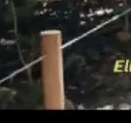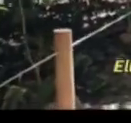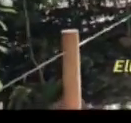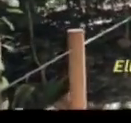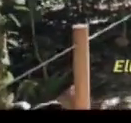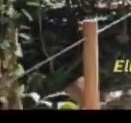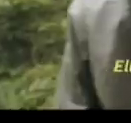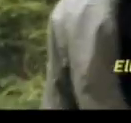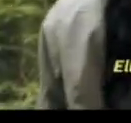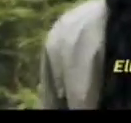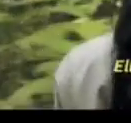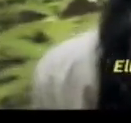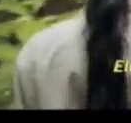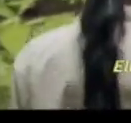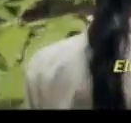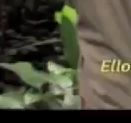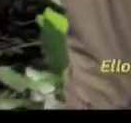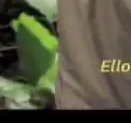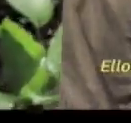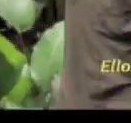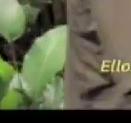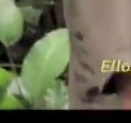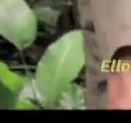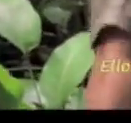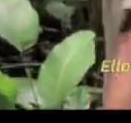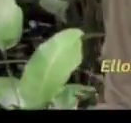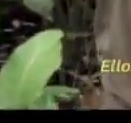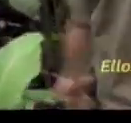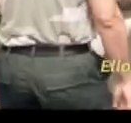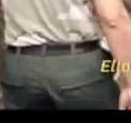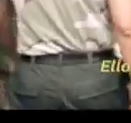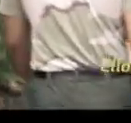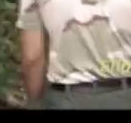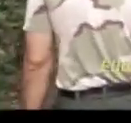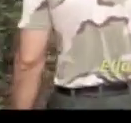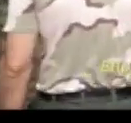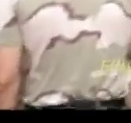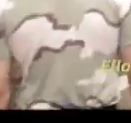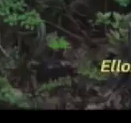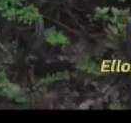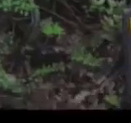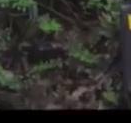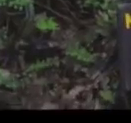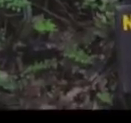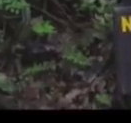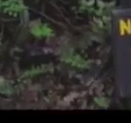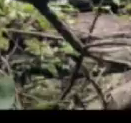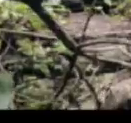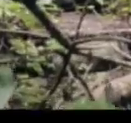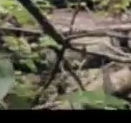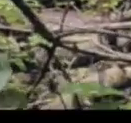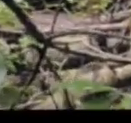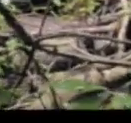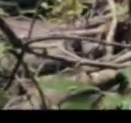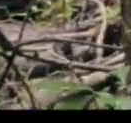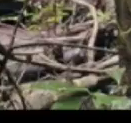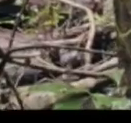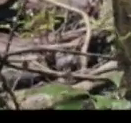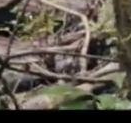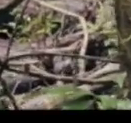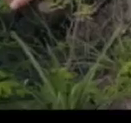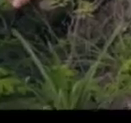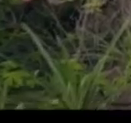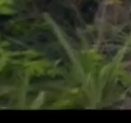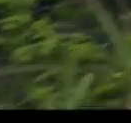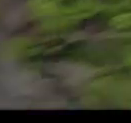Ella es Kaylin y es una guardaparques. Ellos y ellas no solo se encargan de cuidar los parques nacionales, son parte de ellos. Conocen